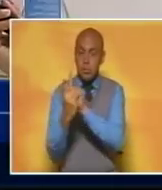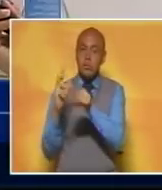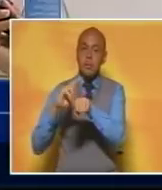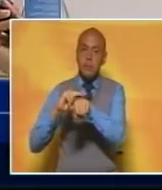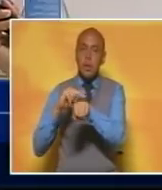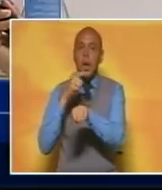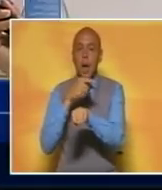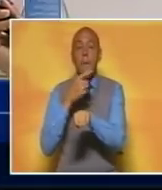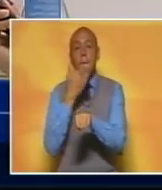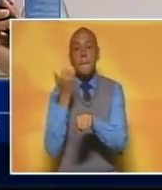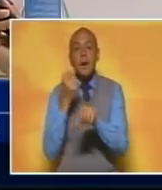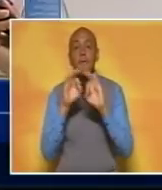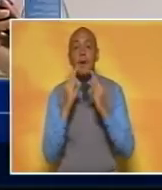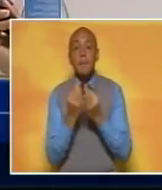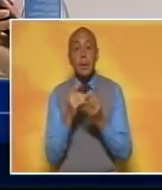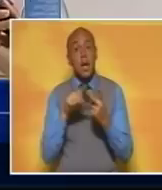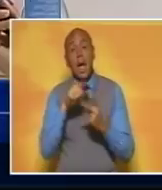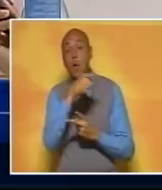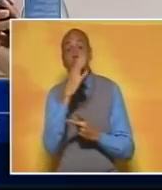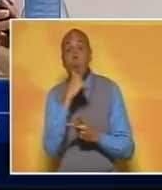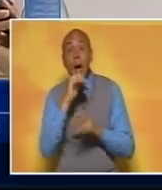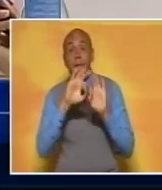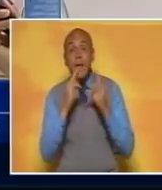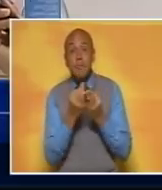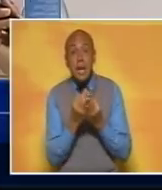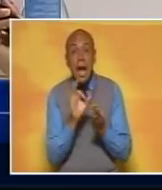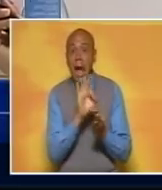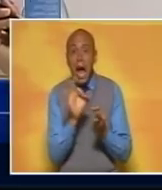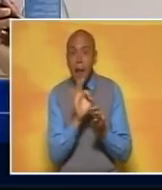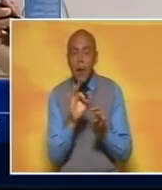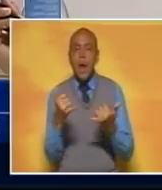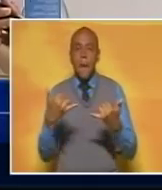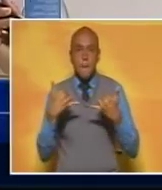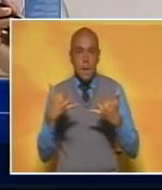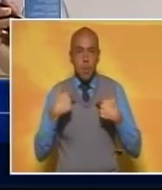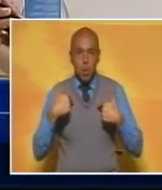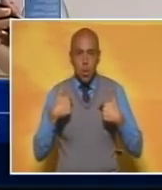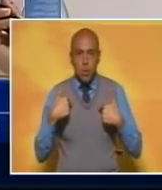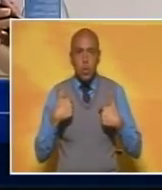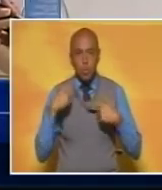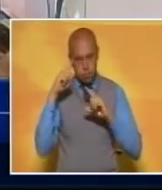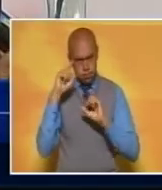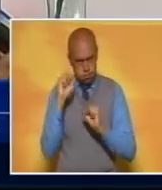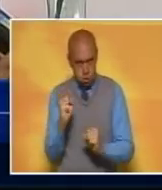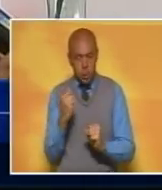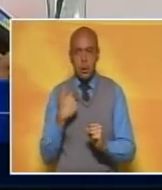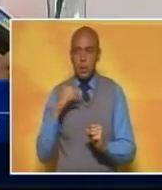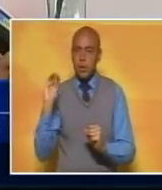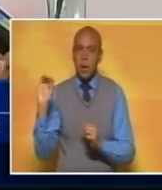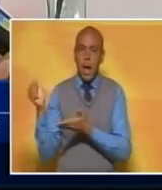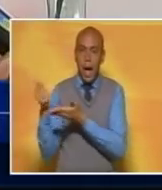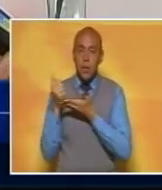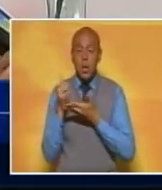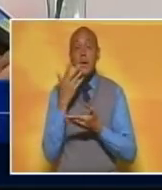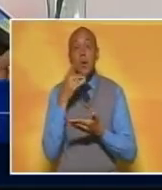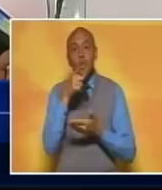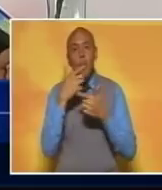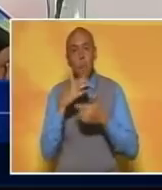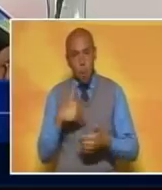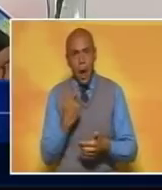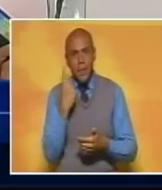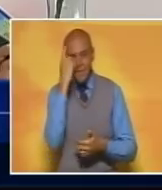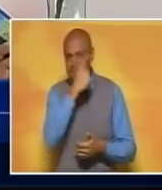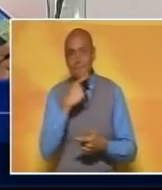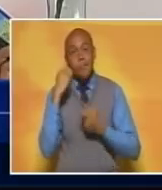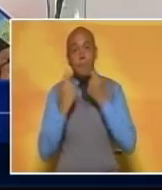familiar. Si no tiene familiar, bueno, desde aquí los especialistas buscamos la forma de ayudarlos. Tú puedes tener la sonrisa por fuera, pero